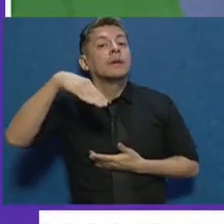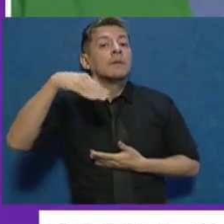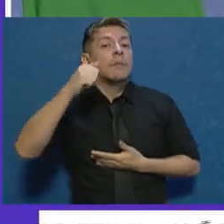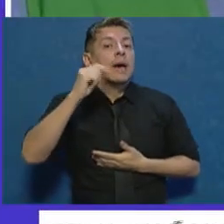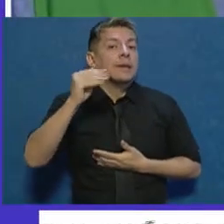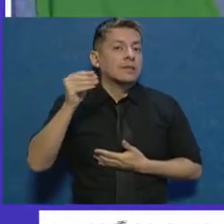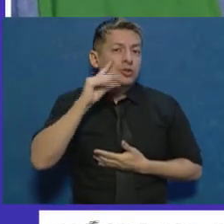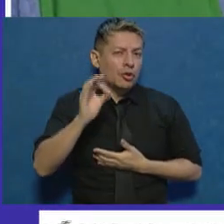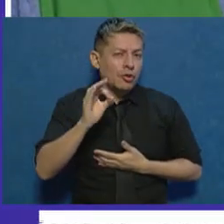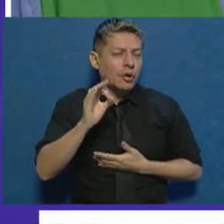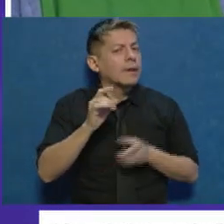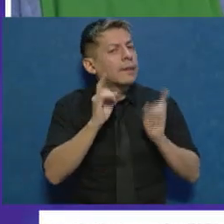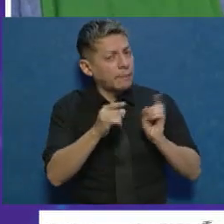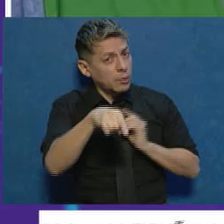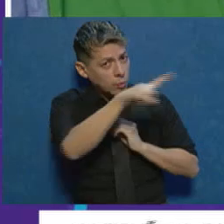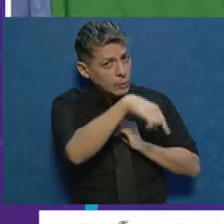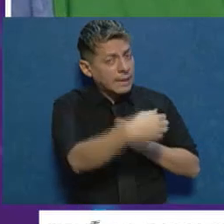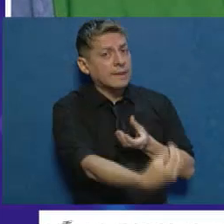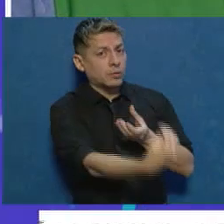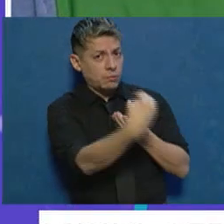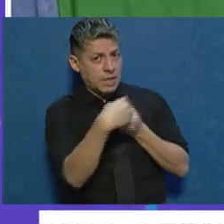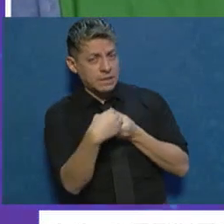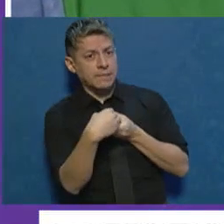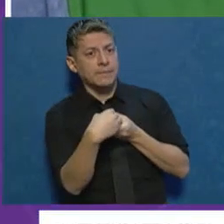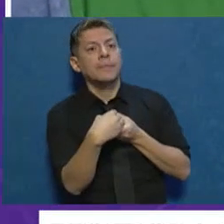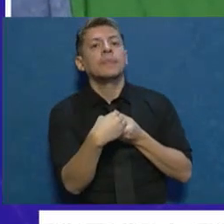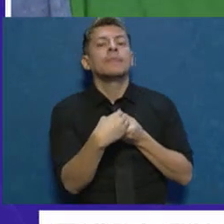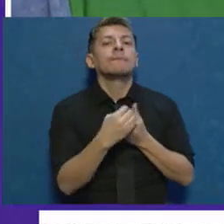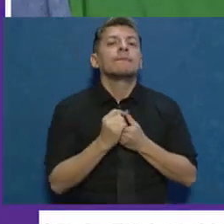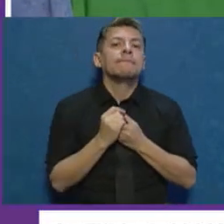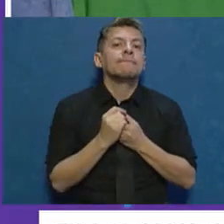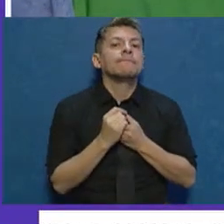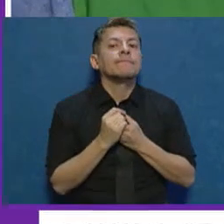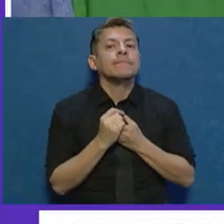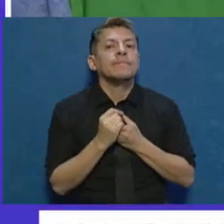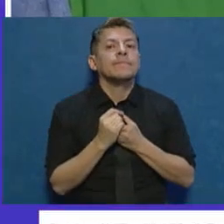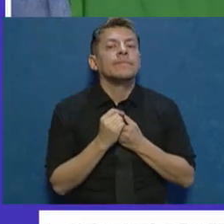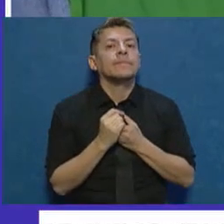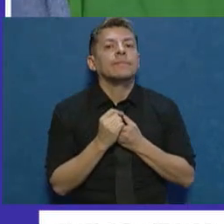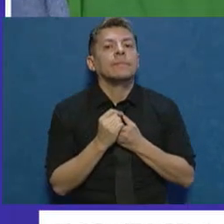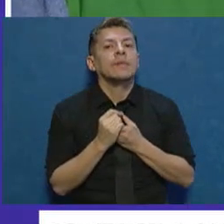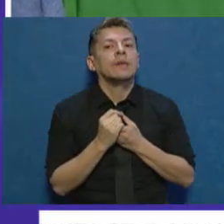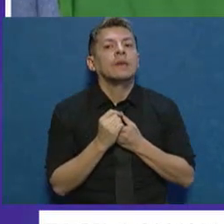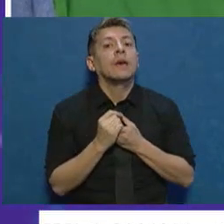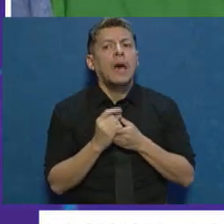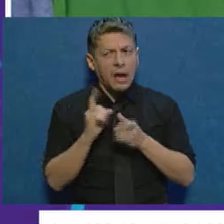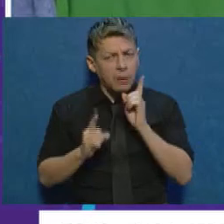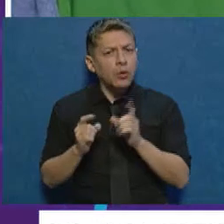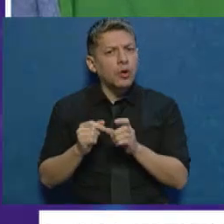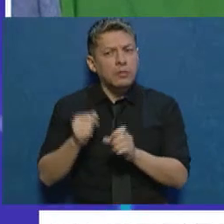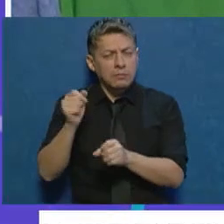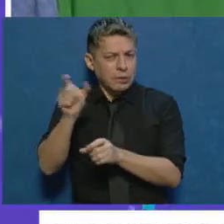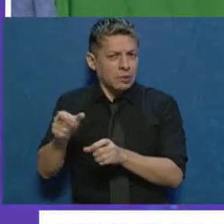han sumado no solamente trabajadores estatales, también tuvimos la oportunidad de entrevistar a trabajadores despedidos, a